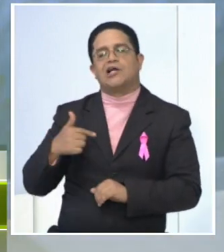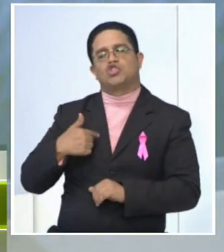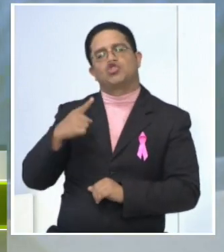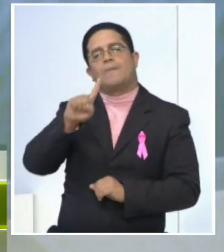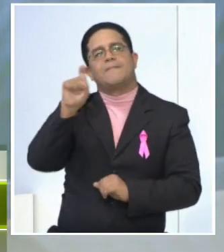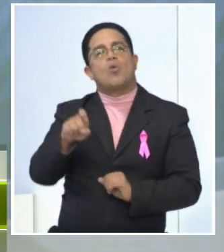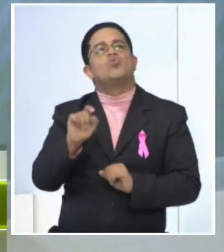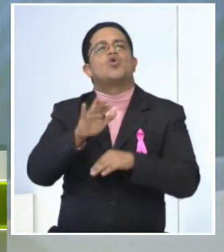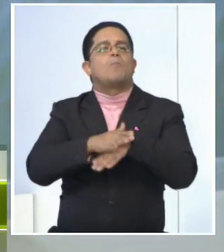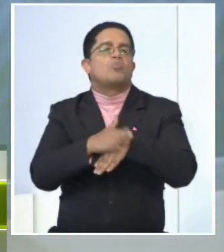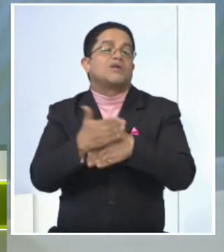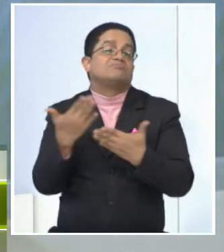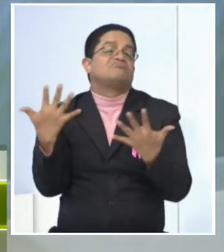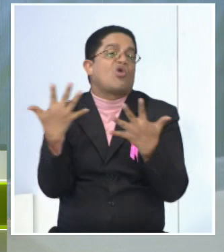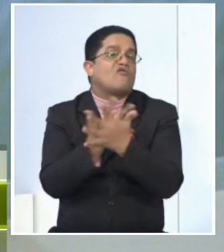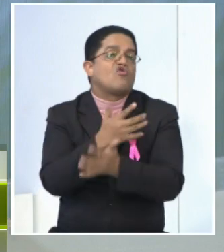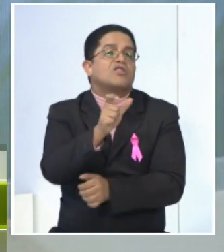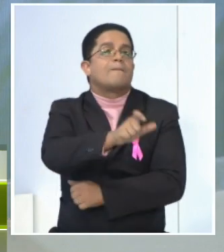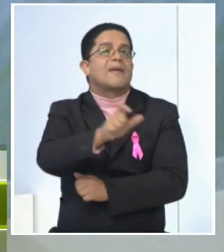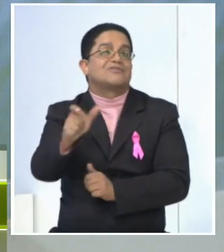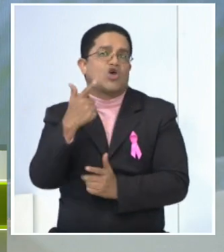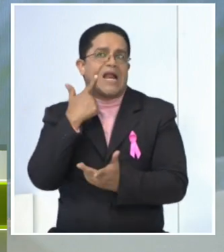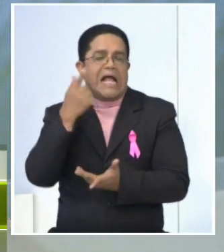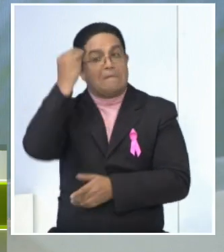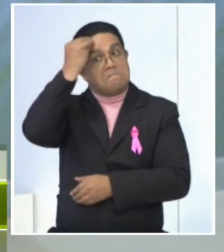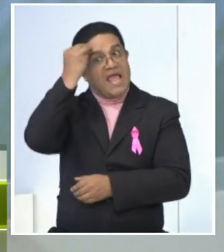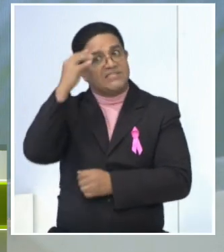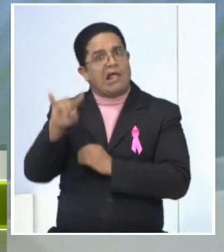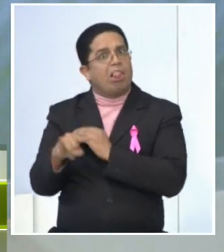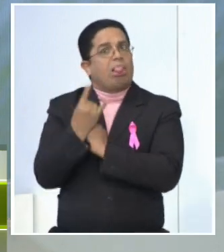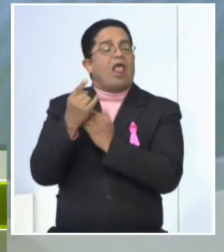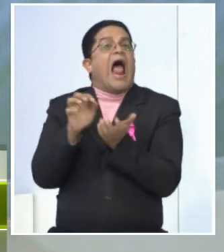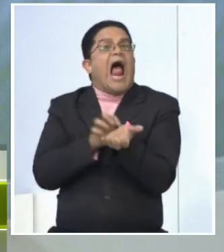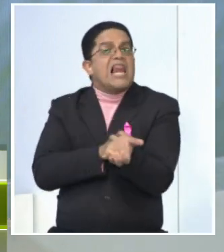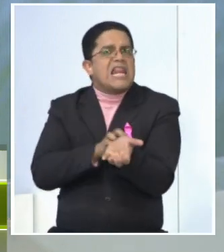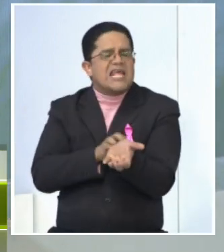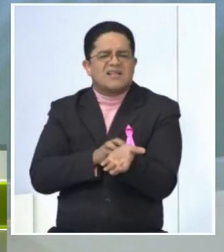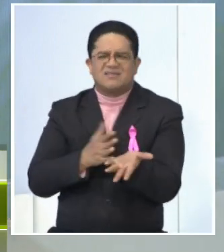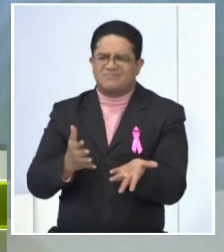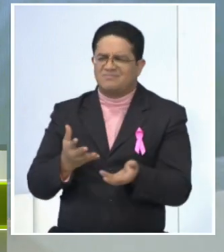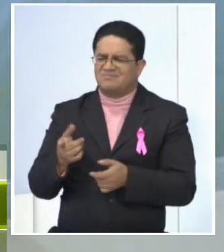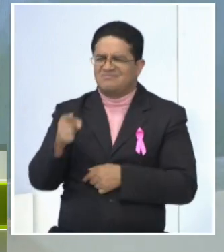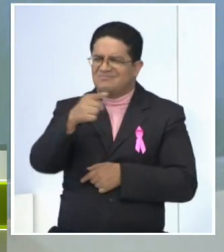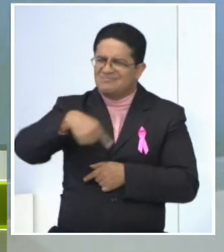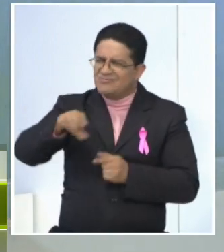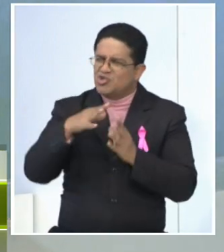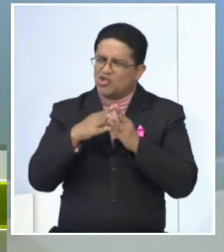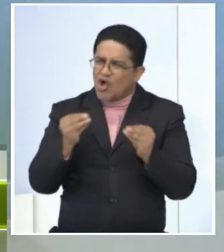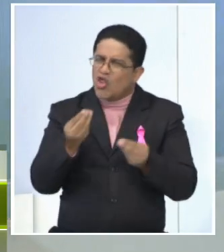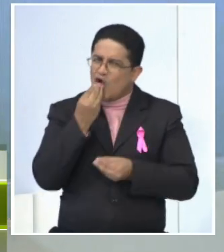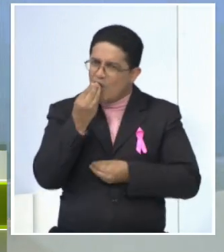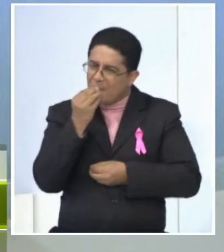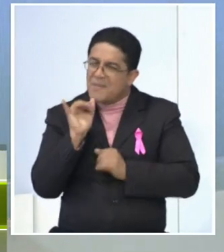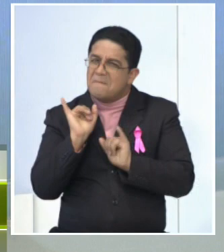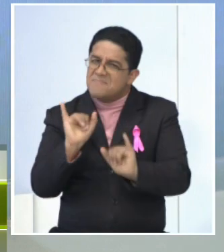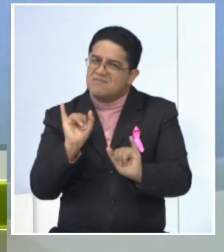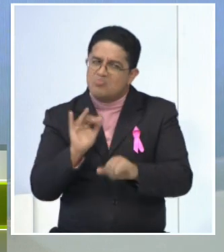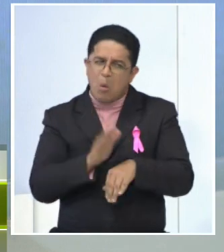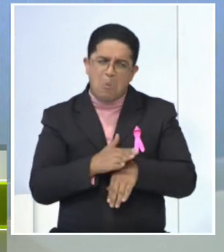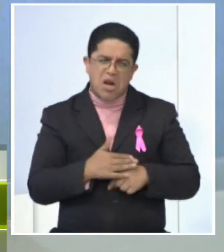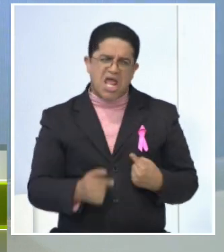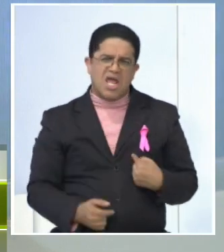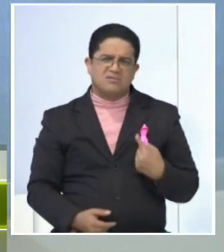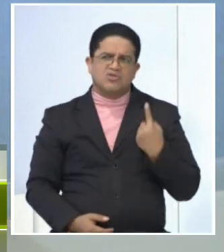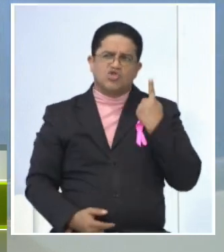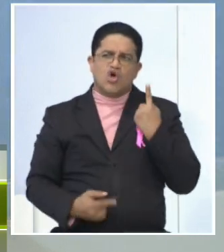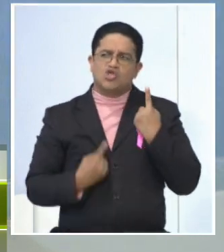puede confundir por parte de la persona como una alergia, ¿no? Claro. Porque dice, bueno, pero si todos comimos de ello, porque solamente a mí